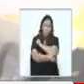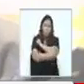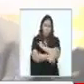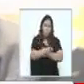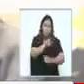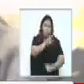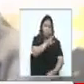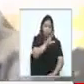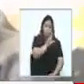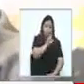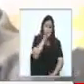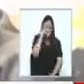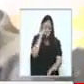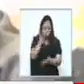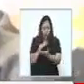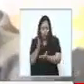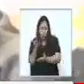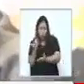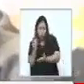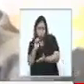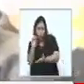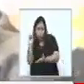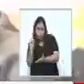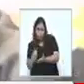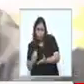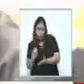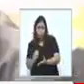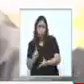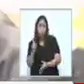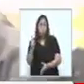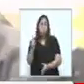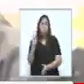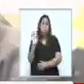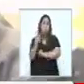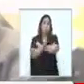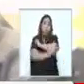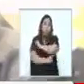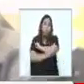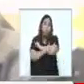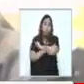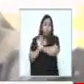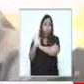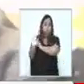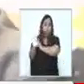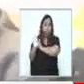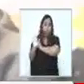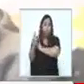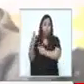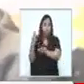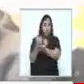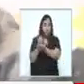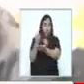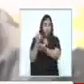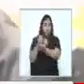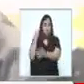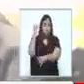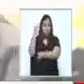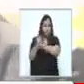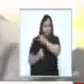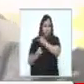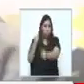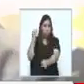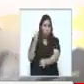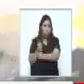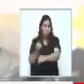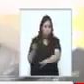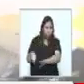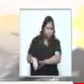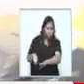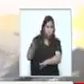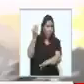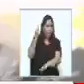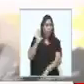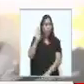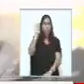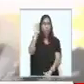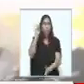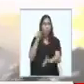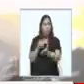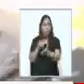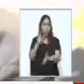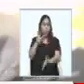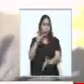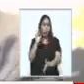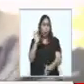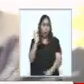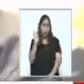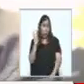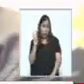15%. El que llevó las reservas internacionales de su país de 1.714 millones de dólares a